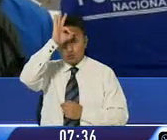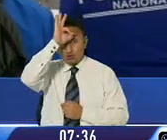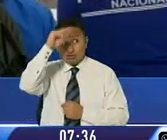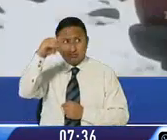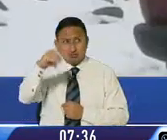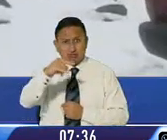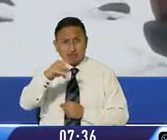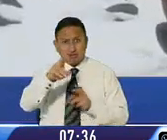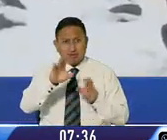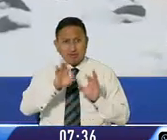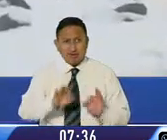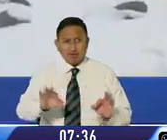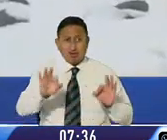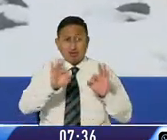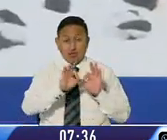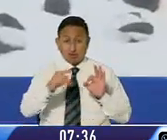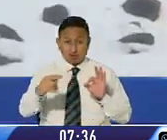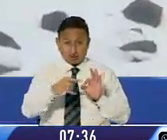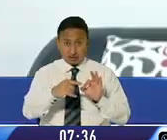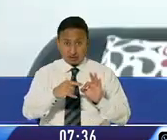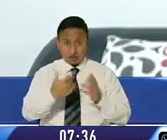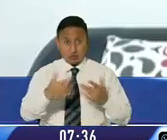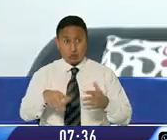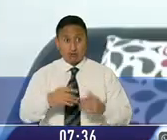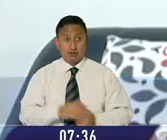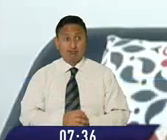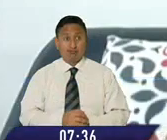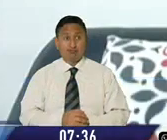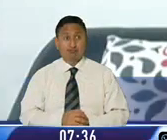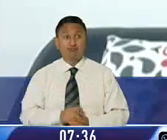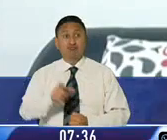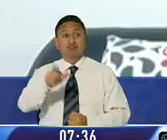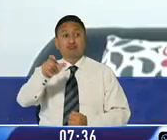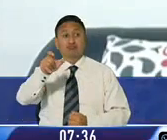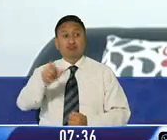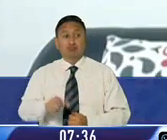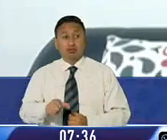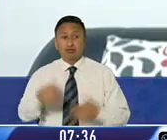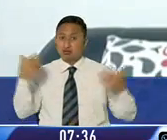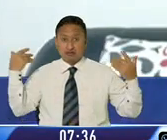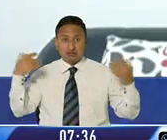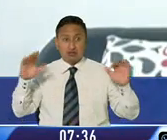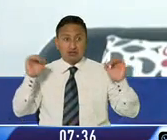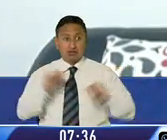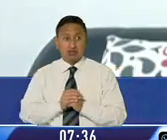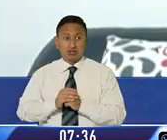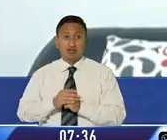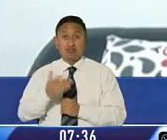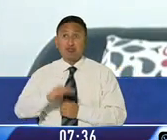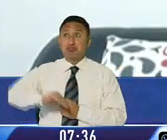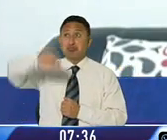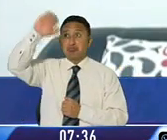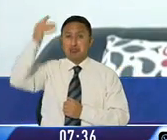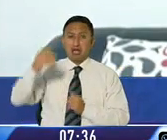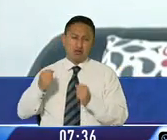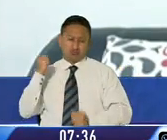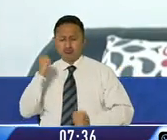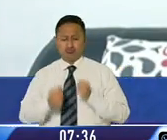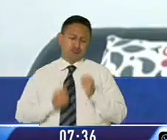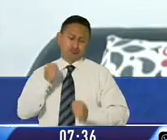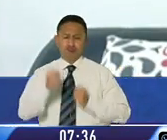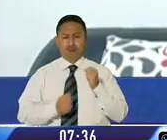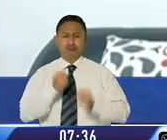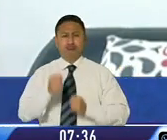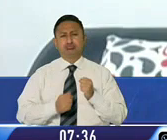detalles fundamentales de este deporte. Y la gente se está metiendo de una a las montañas altas o a la alta montaña, que la